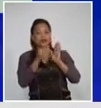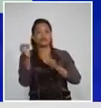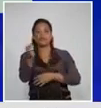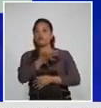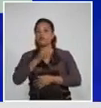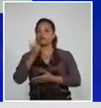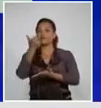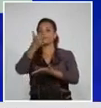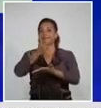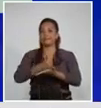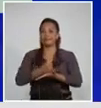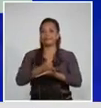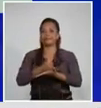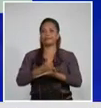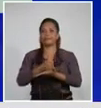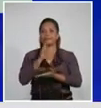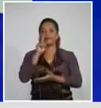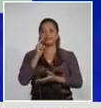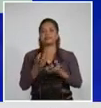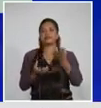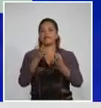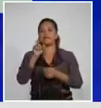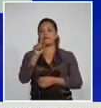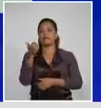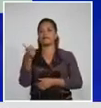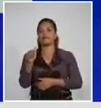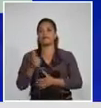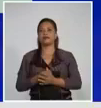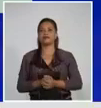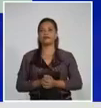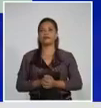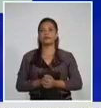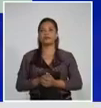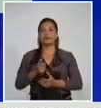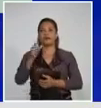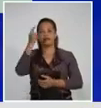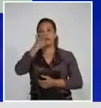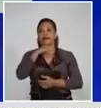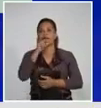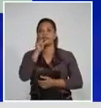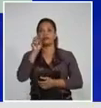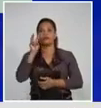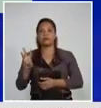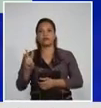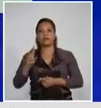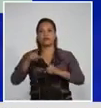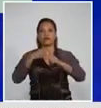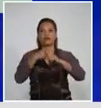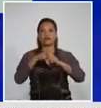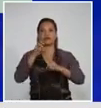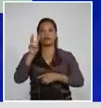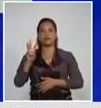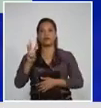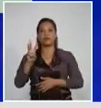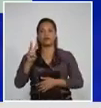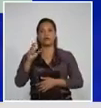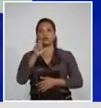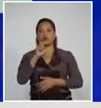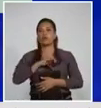cabecera, Cienfuegos con 10, Abreu con 3, Cruces y Cumanayagua con 2 cada